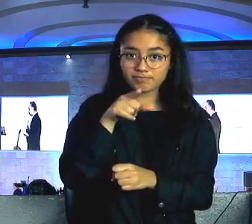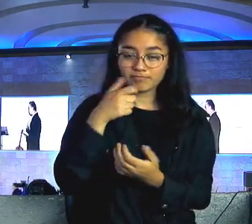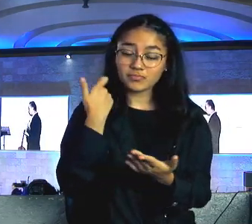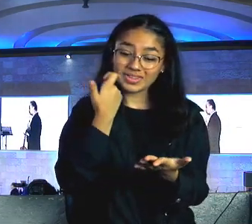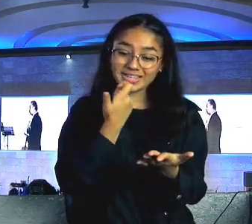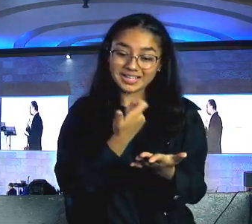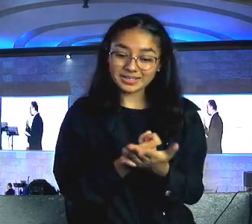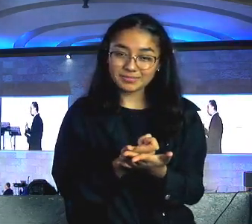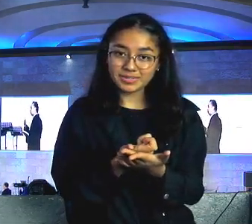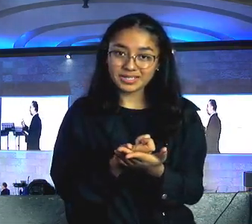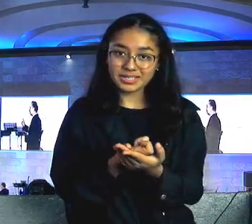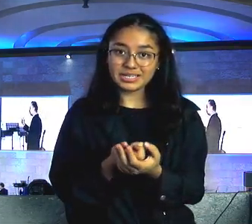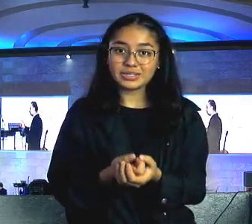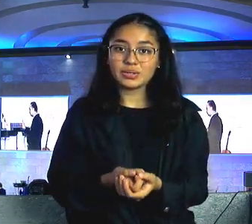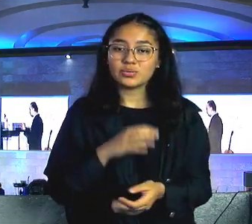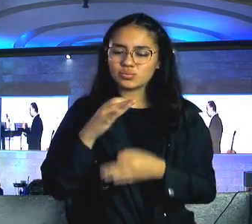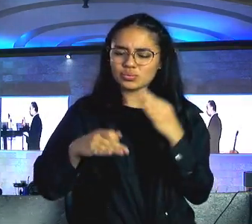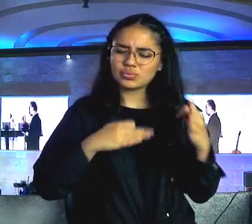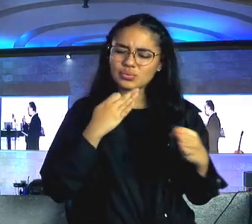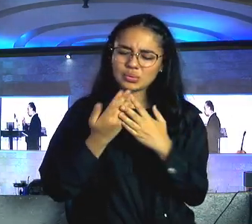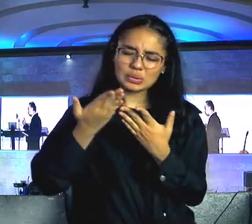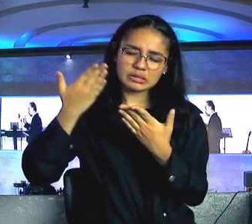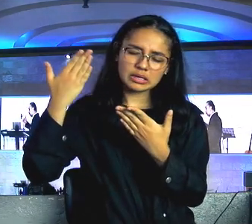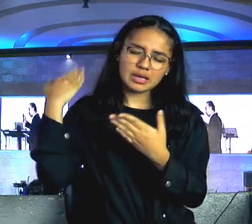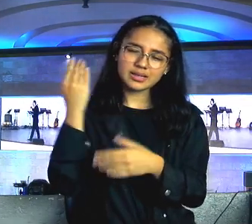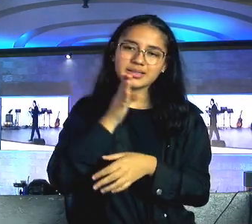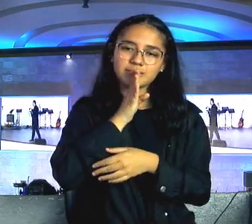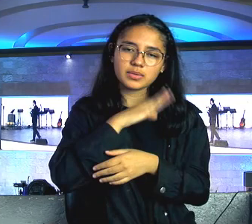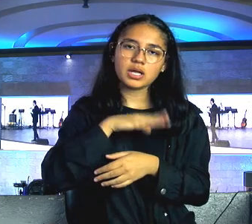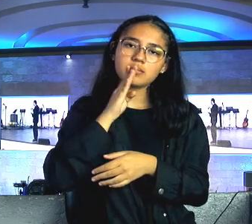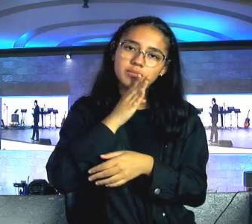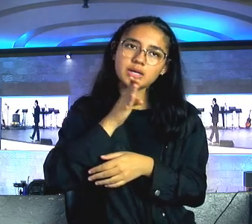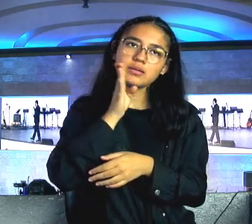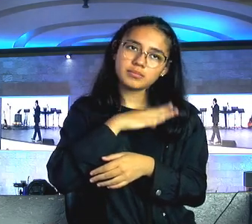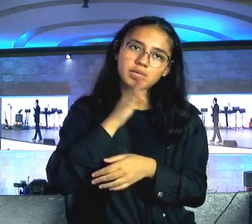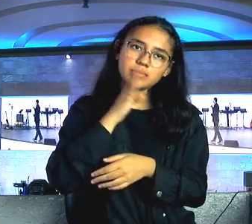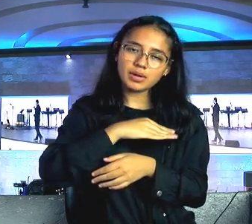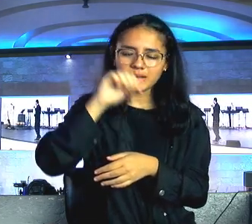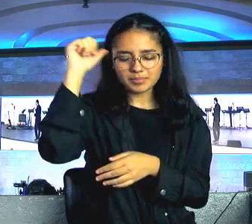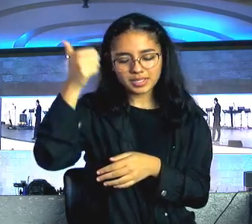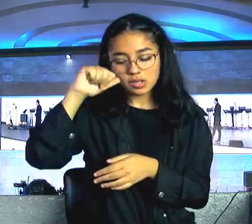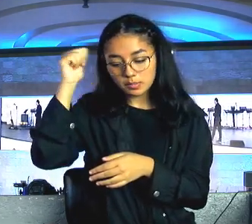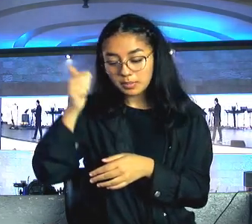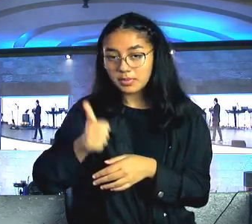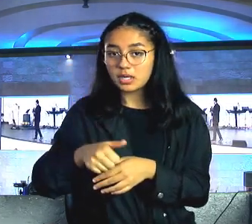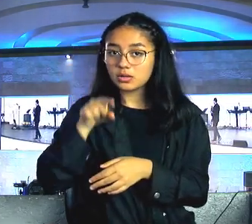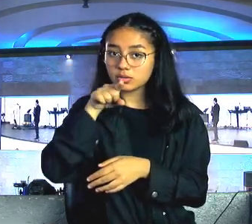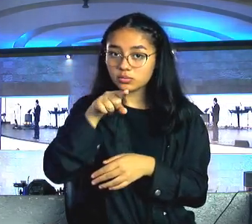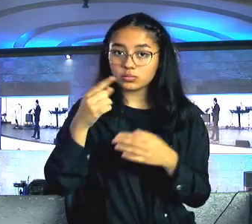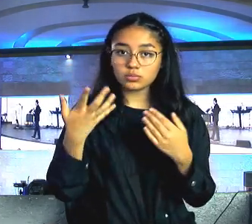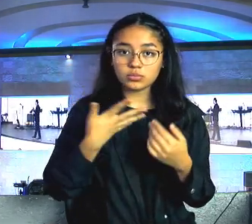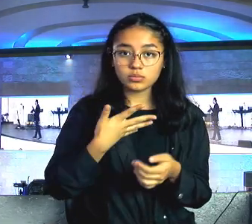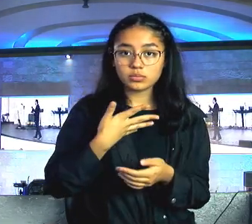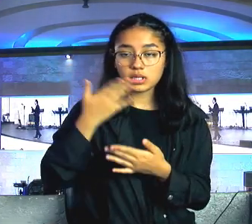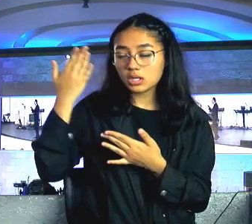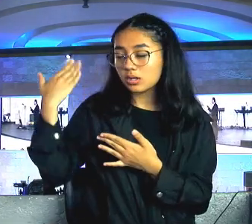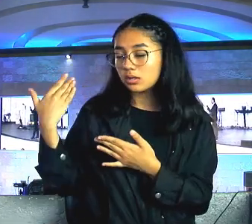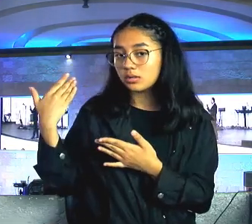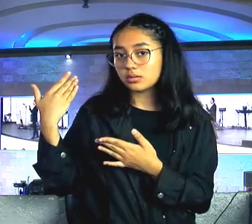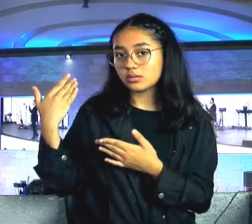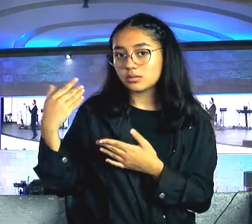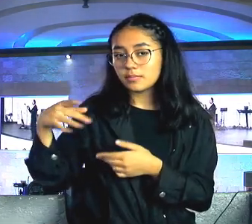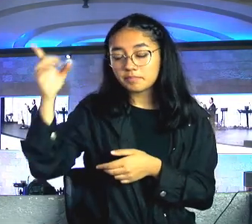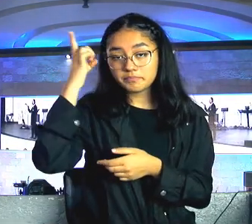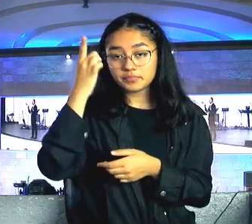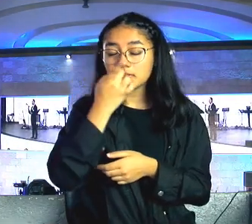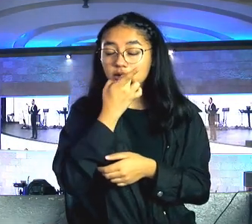a lo mejor de un montón de malas decisiones, un montón de pecado pasado, un montón de consecuencias. Pero Dios te dice, yo te he